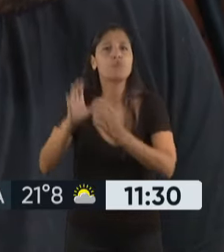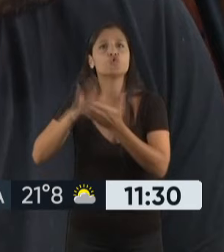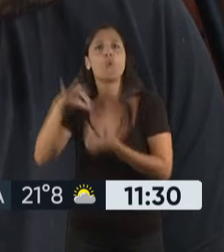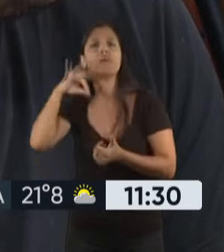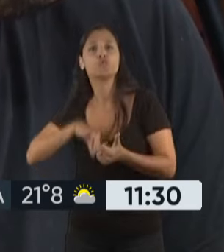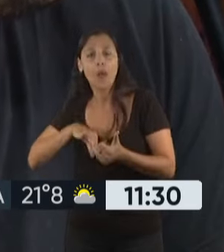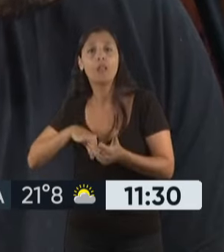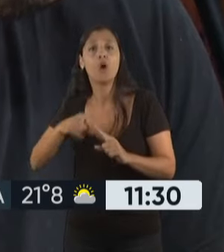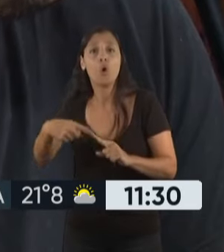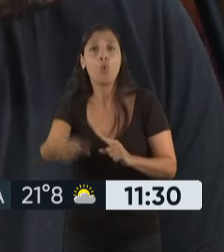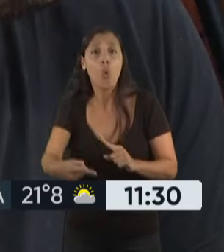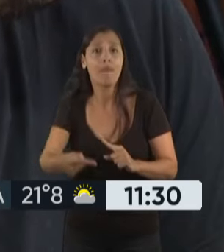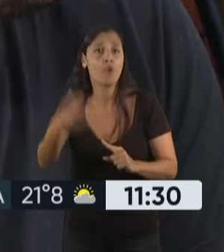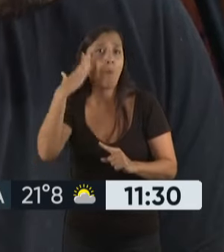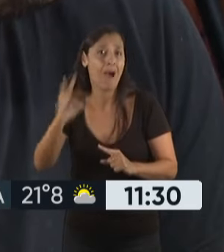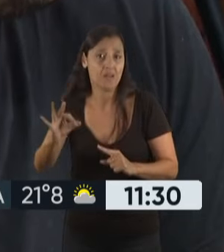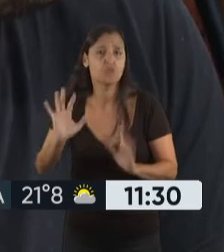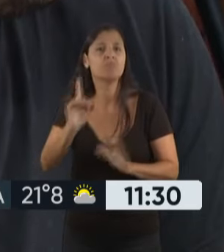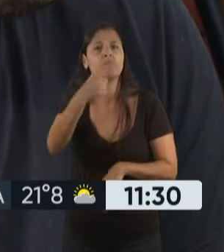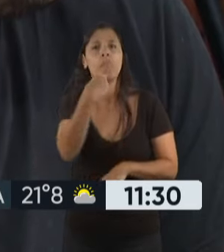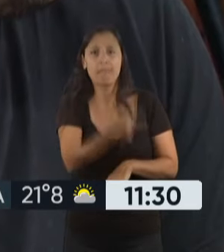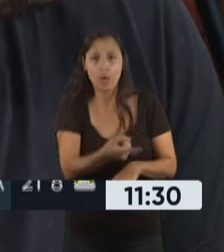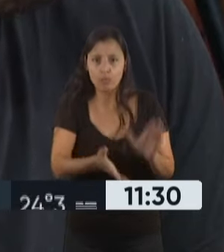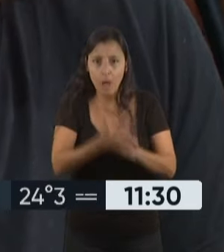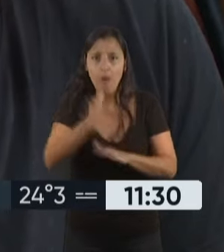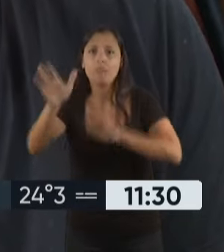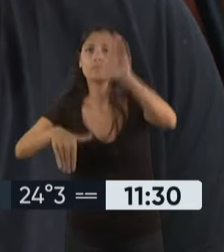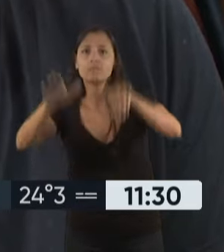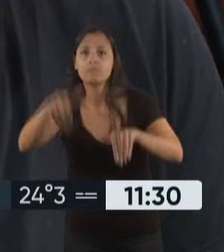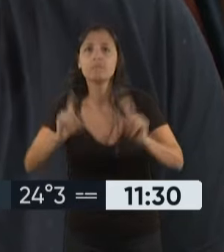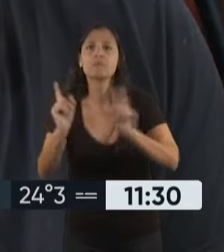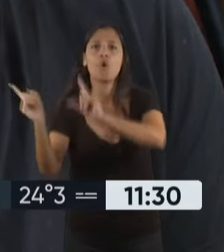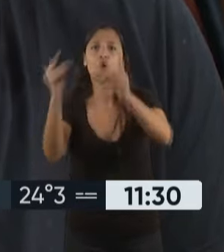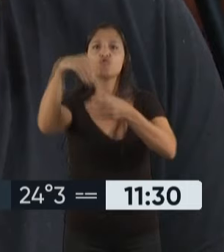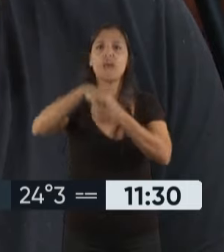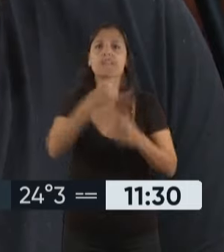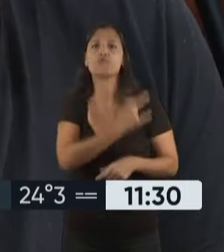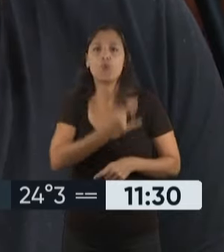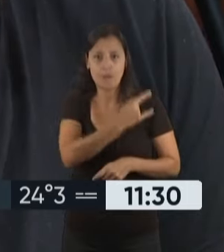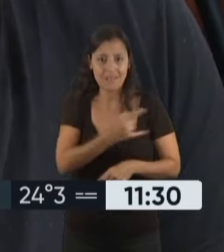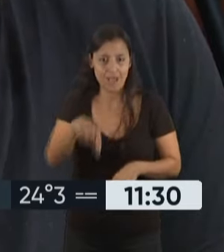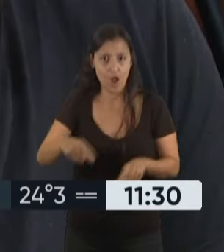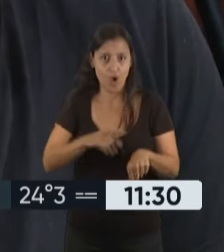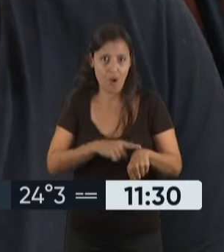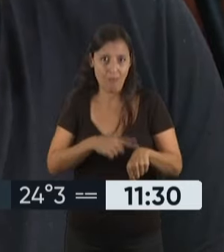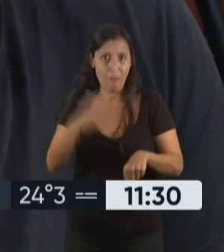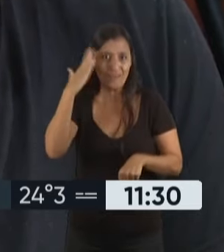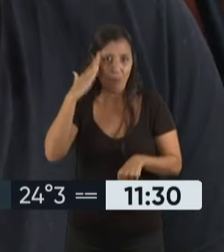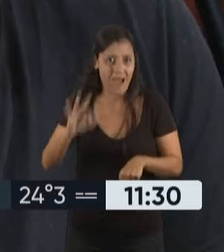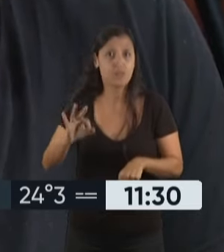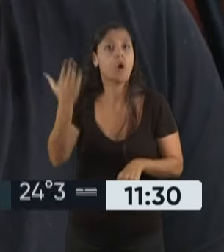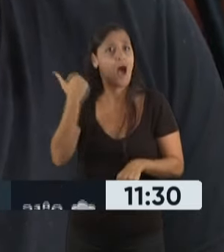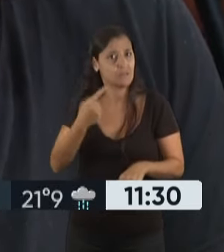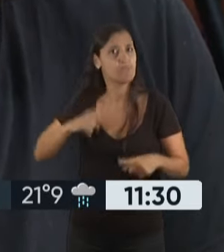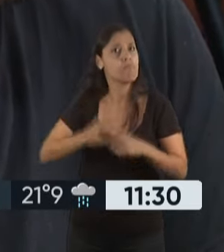salarial en el mes de marzo sabes si van a ser convocados en estos 15 días que quedan de marzo porque Bueno ayer hubo un